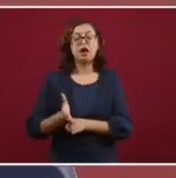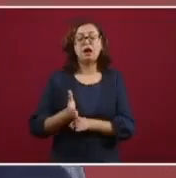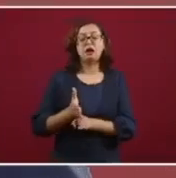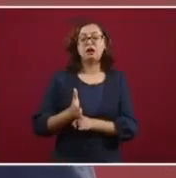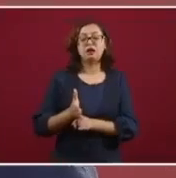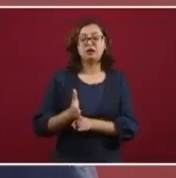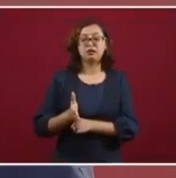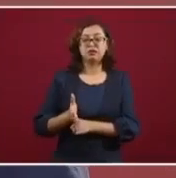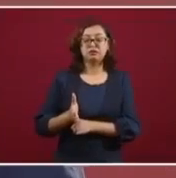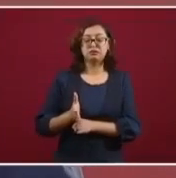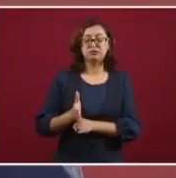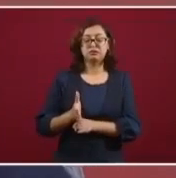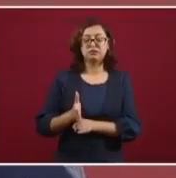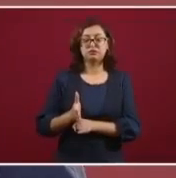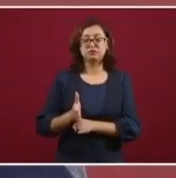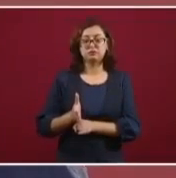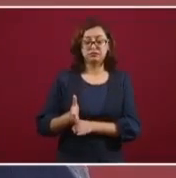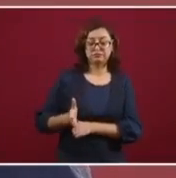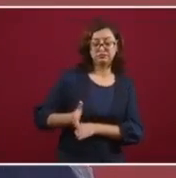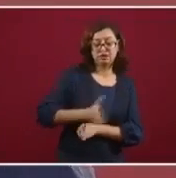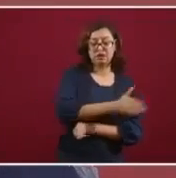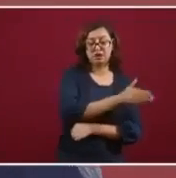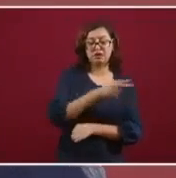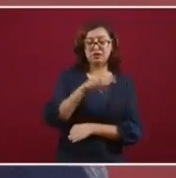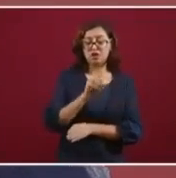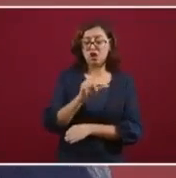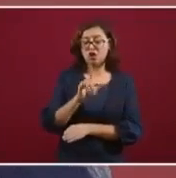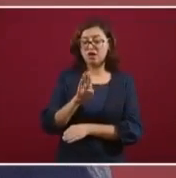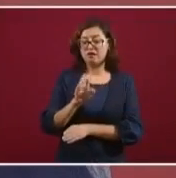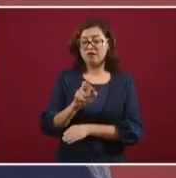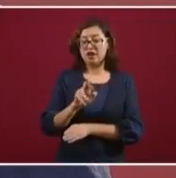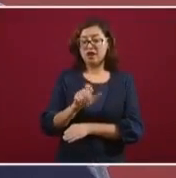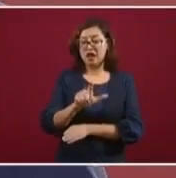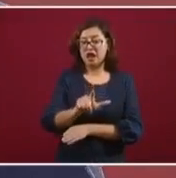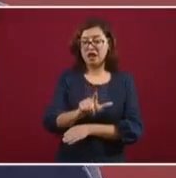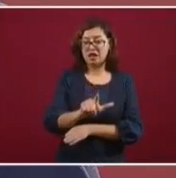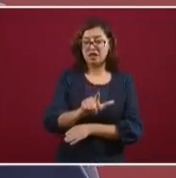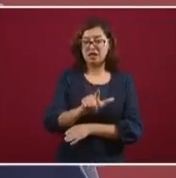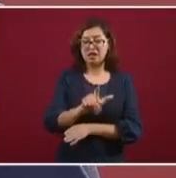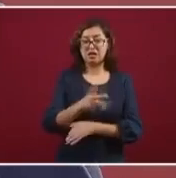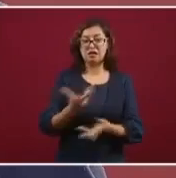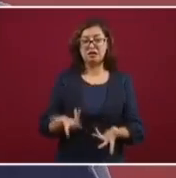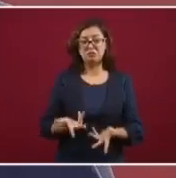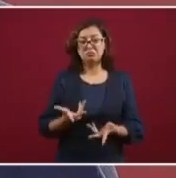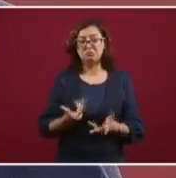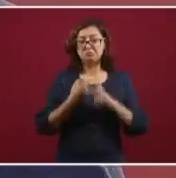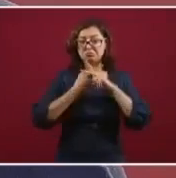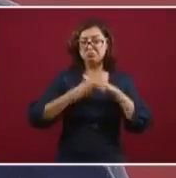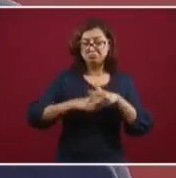del periodo neoliberal y cómo viven ahora.